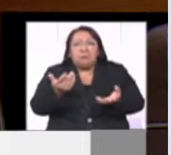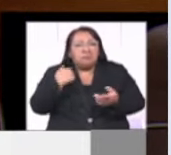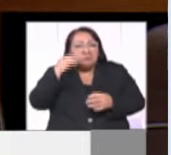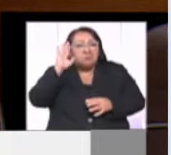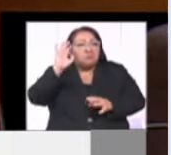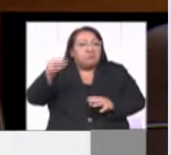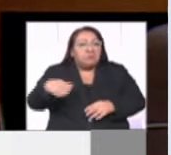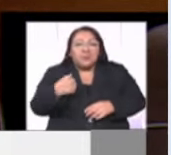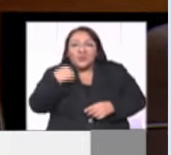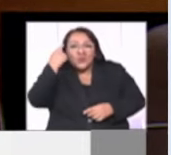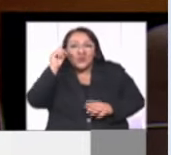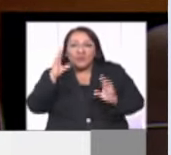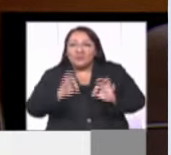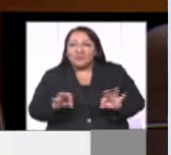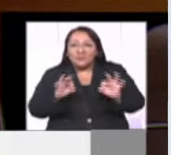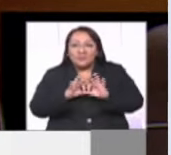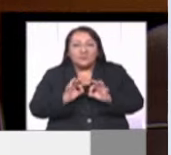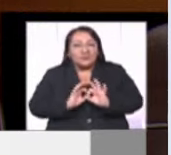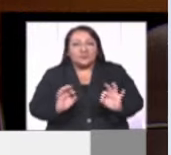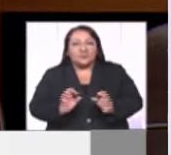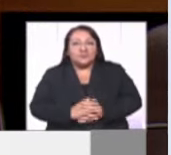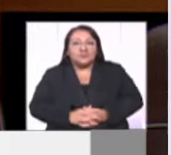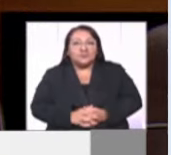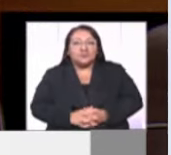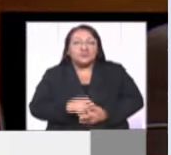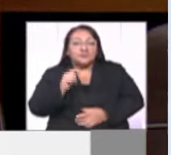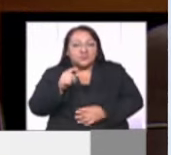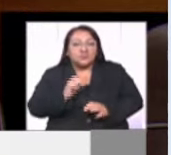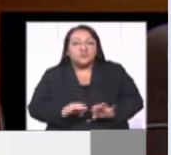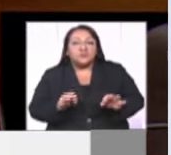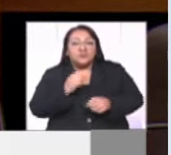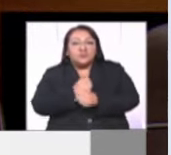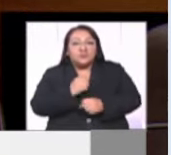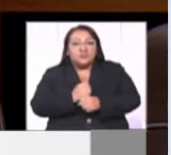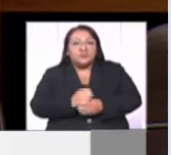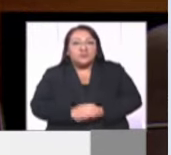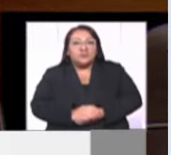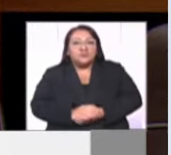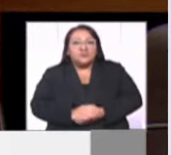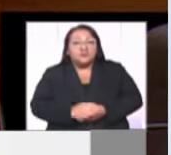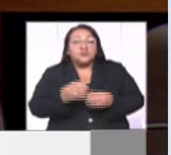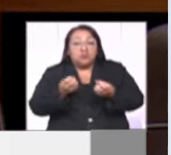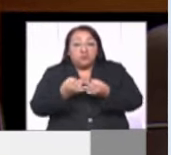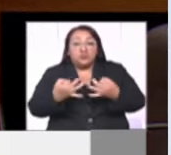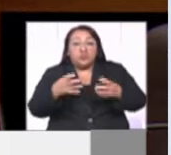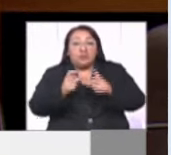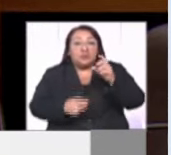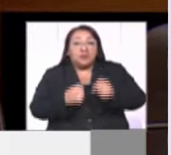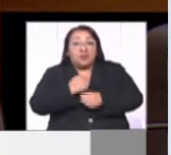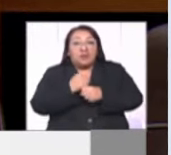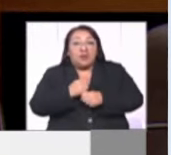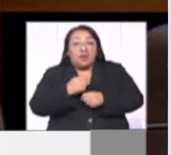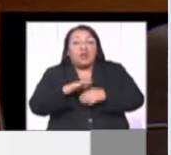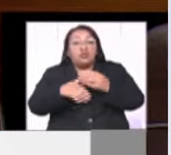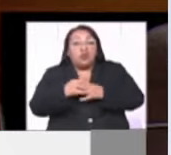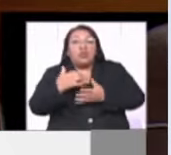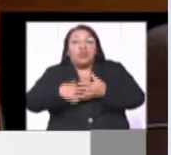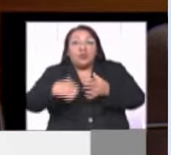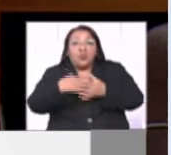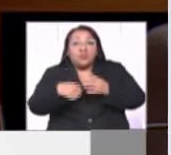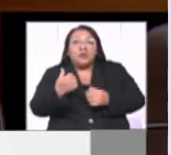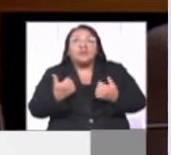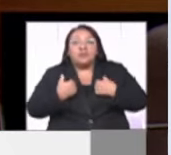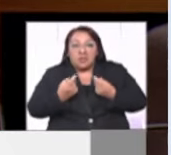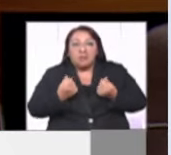totalmente. Ellos no tienen pensiones. Y esa masa laboral, porque es una masa laboral informal, pero laboral al fin, que